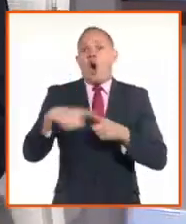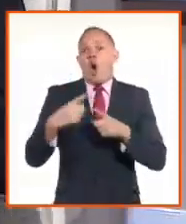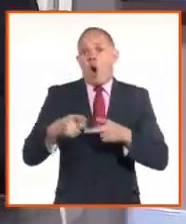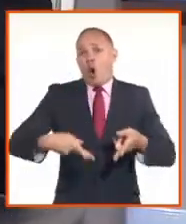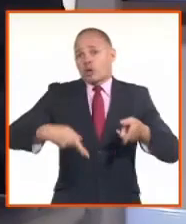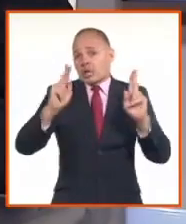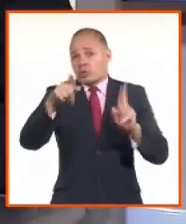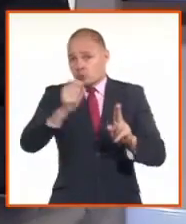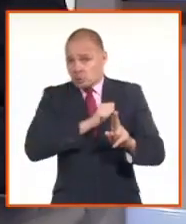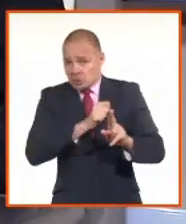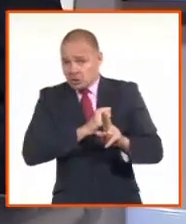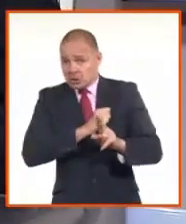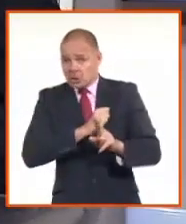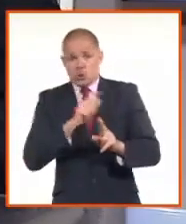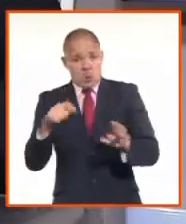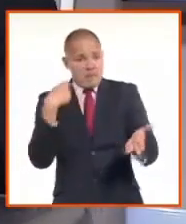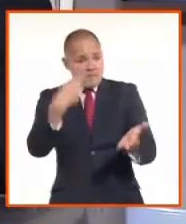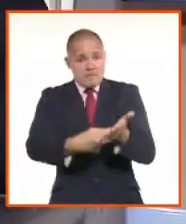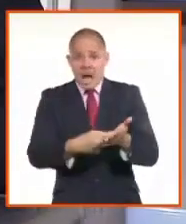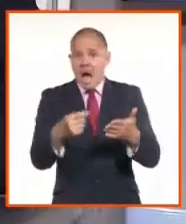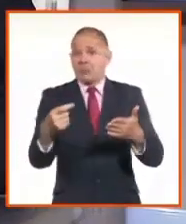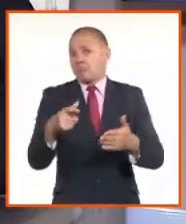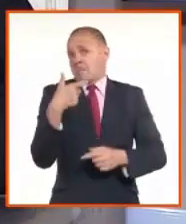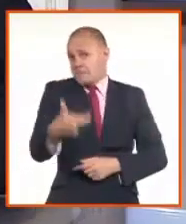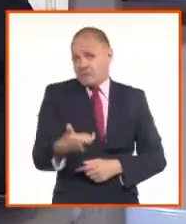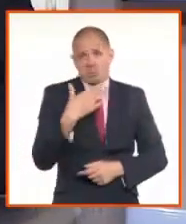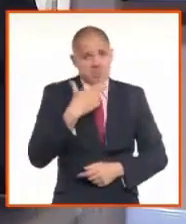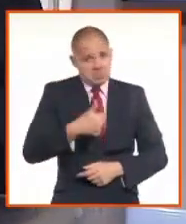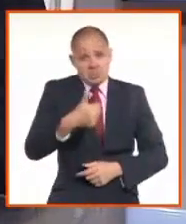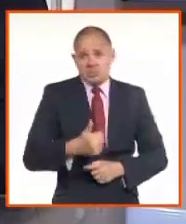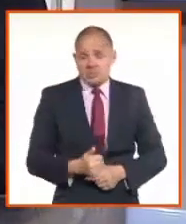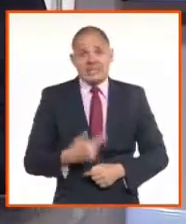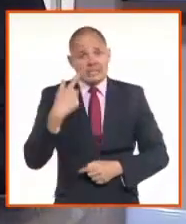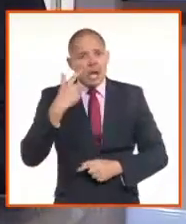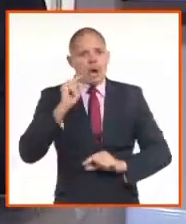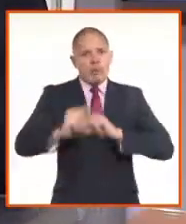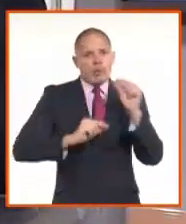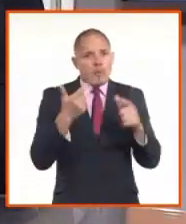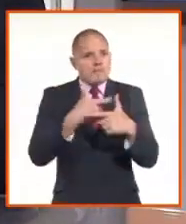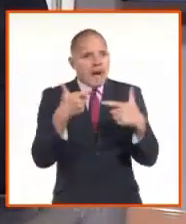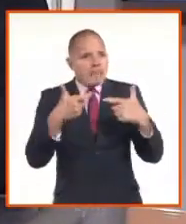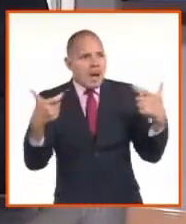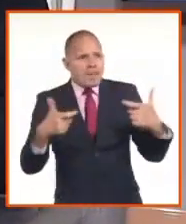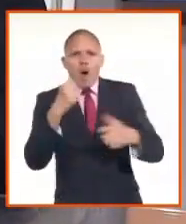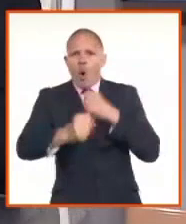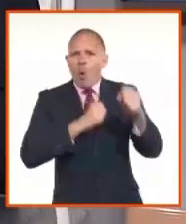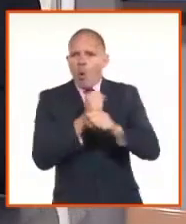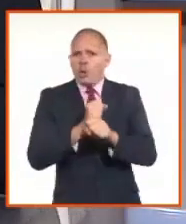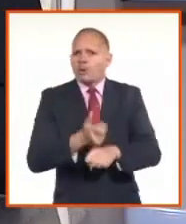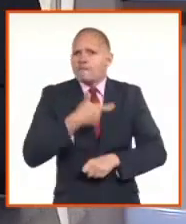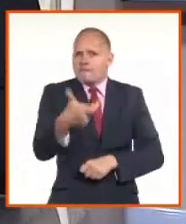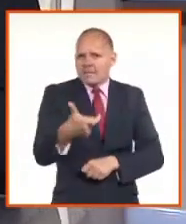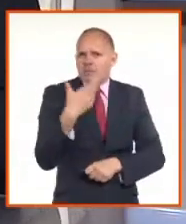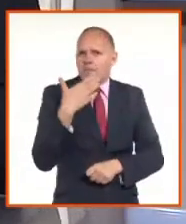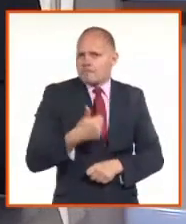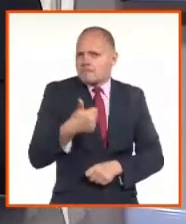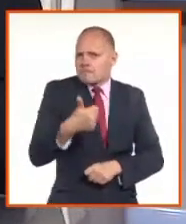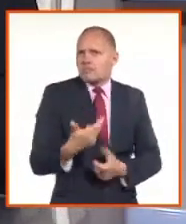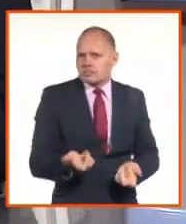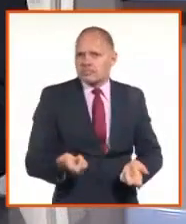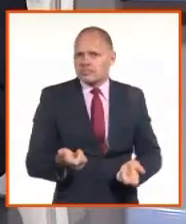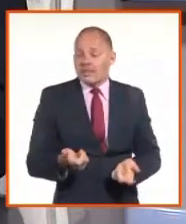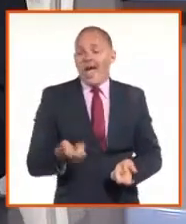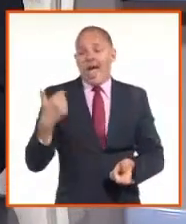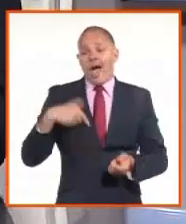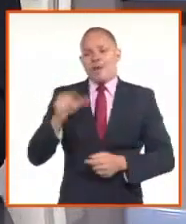o sea hay un nivel de demanda de moneda nacional también y por lo tanto todas esas todas las personas que tienen divisas las